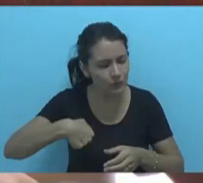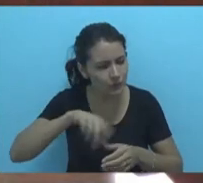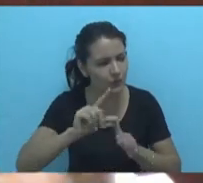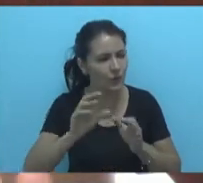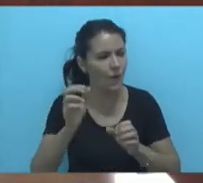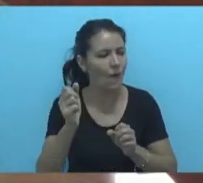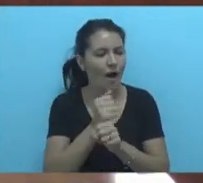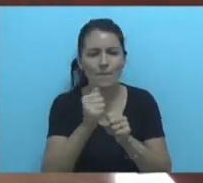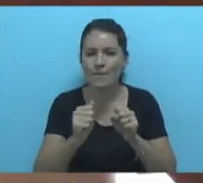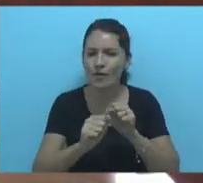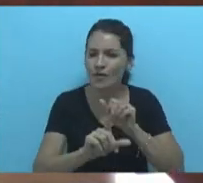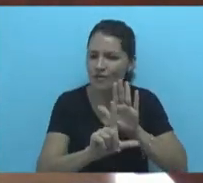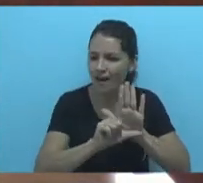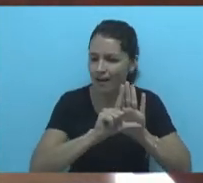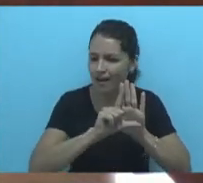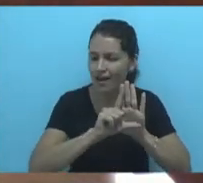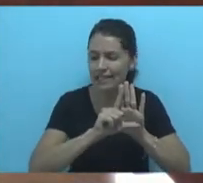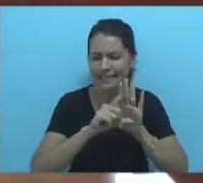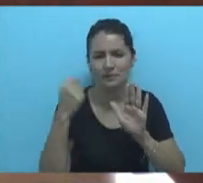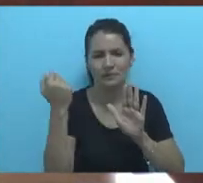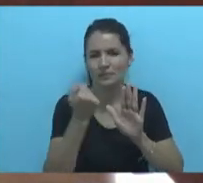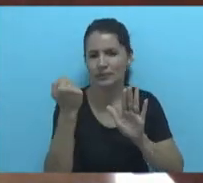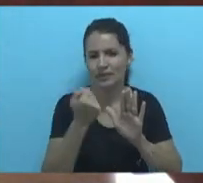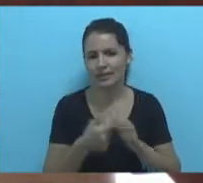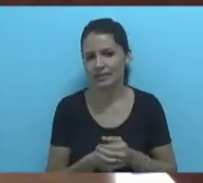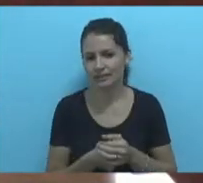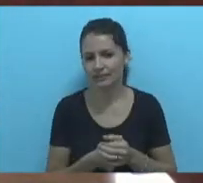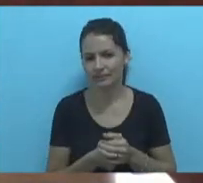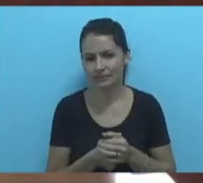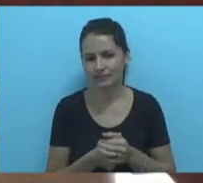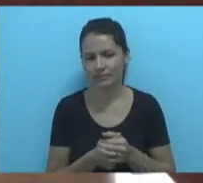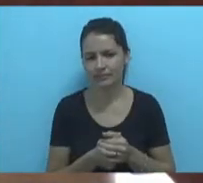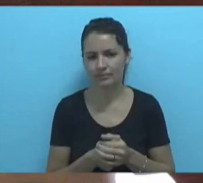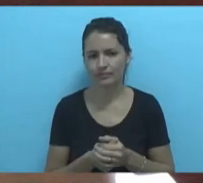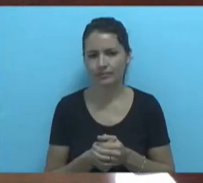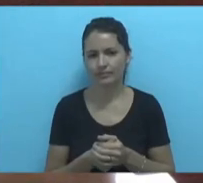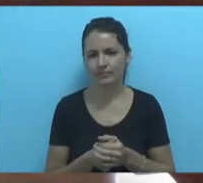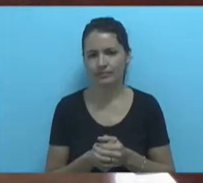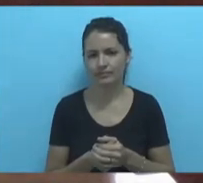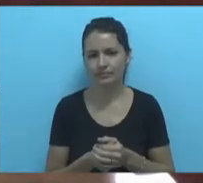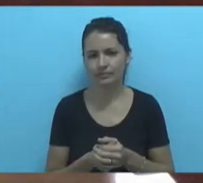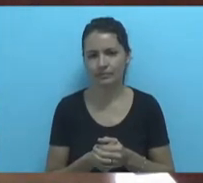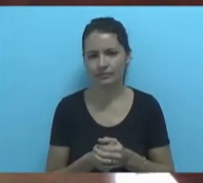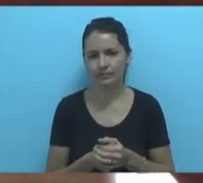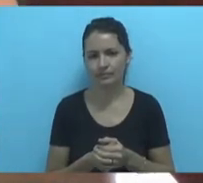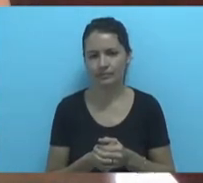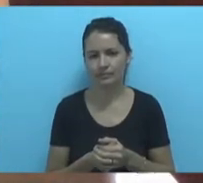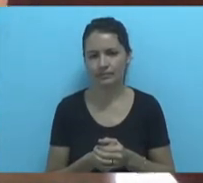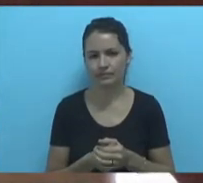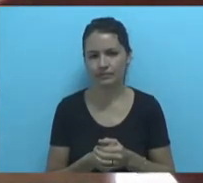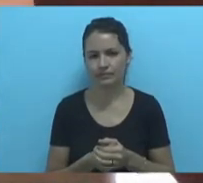aprobar este mensaje del Ejecutivo es muy significativo y me gustaría hacer un breve repaso